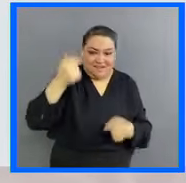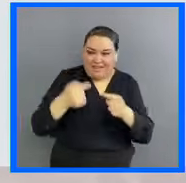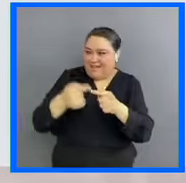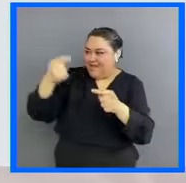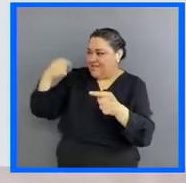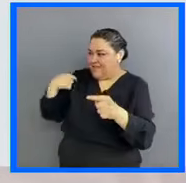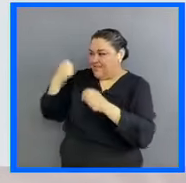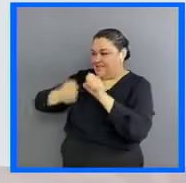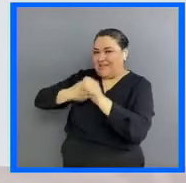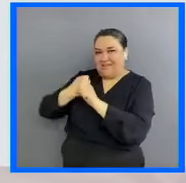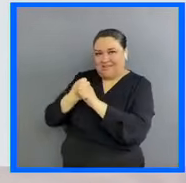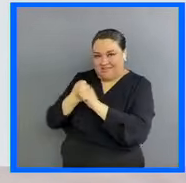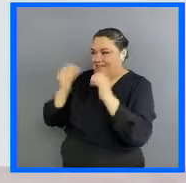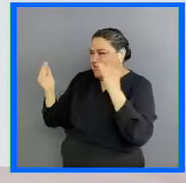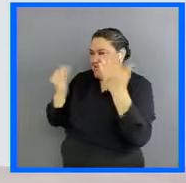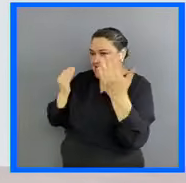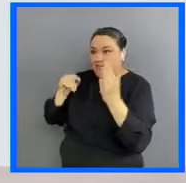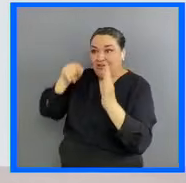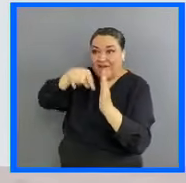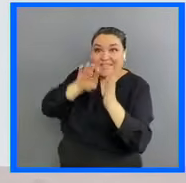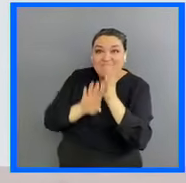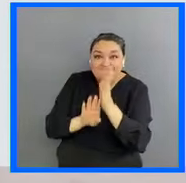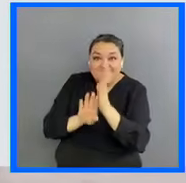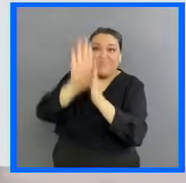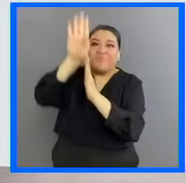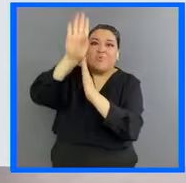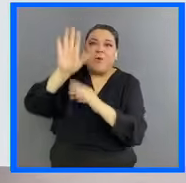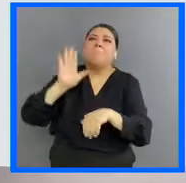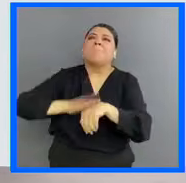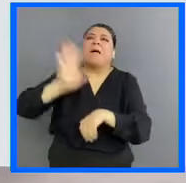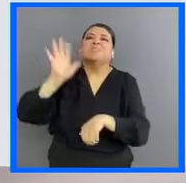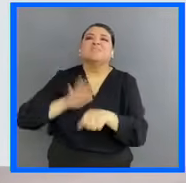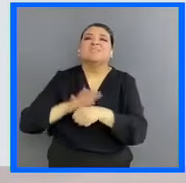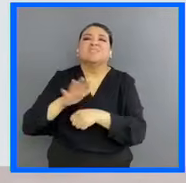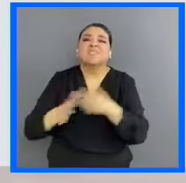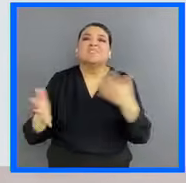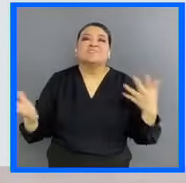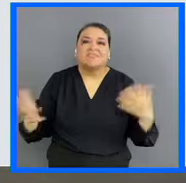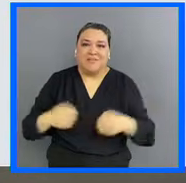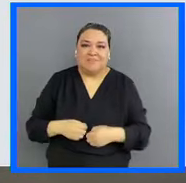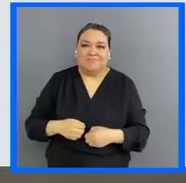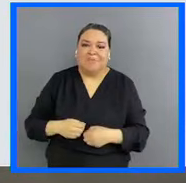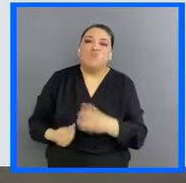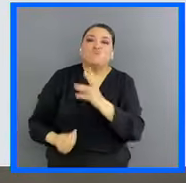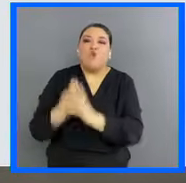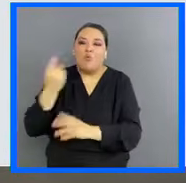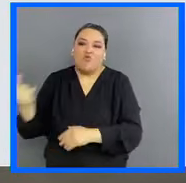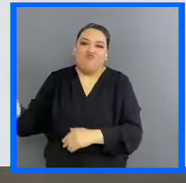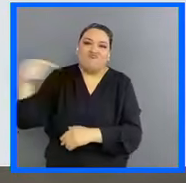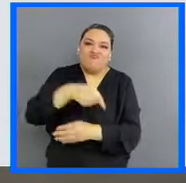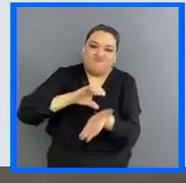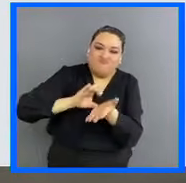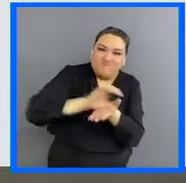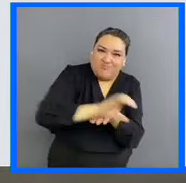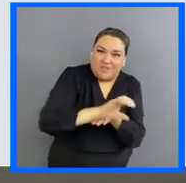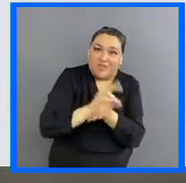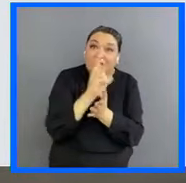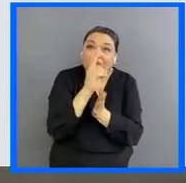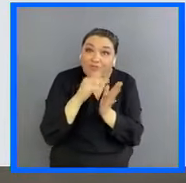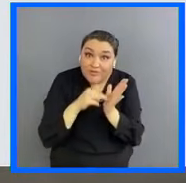año anterior, ¿qué es lo que más crece? Nuevas inversiones. Pasan de 2,000 millones